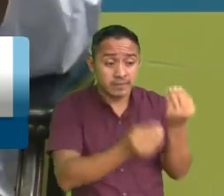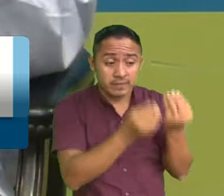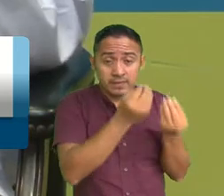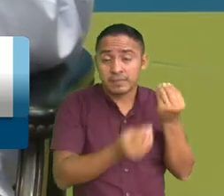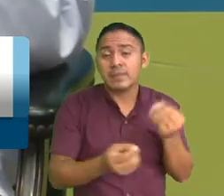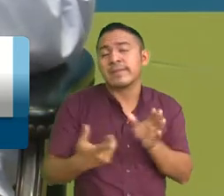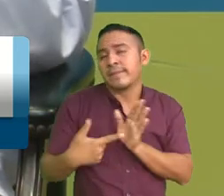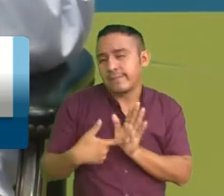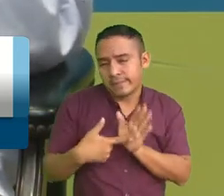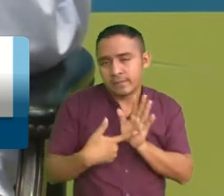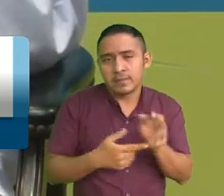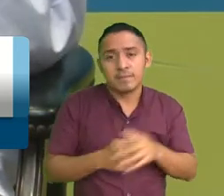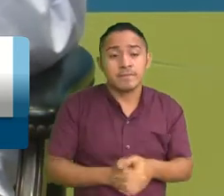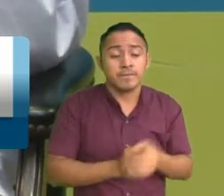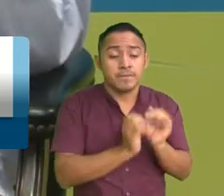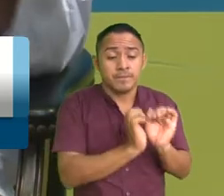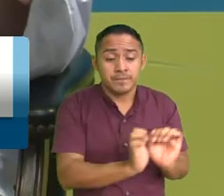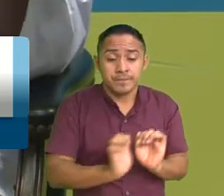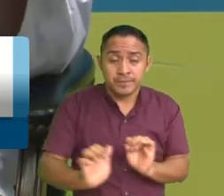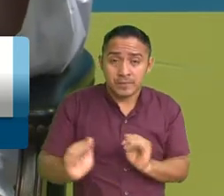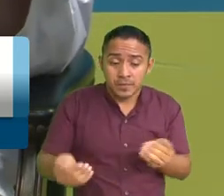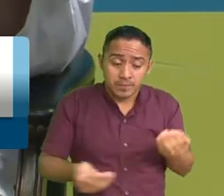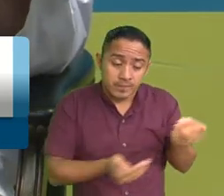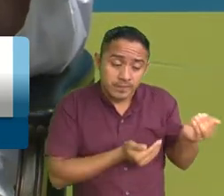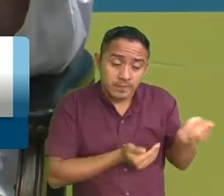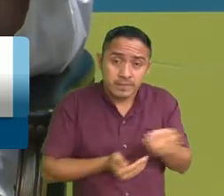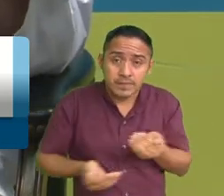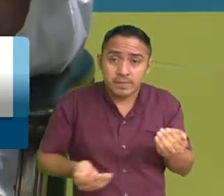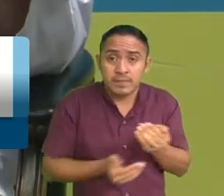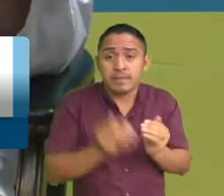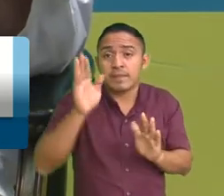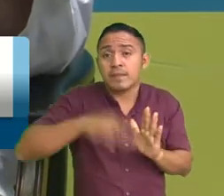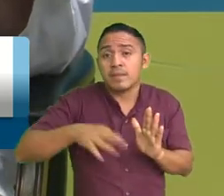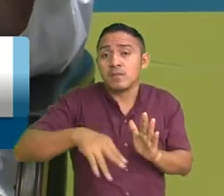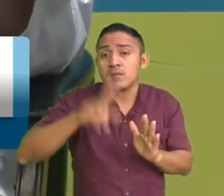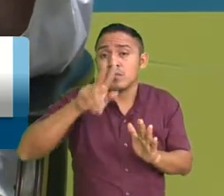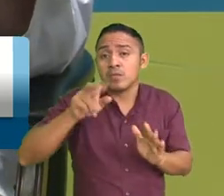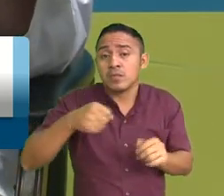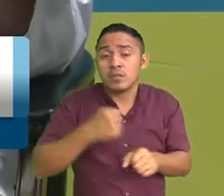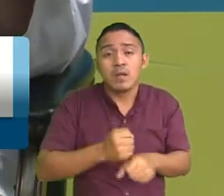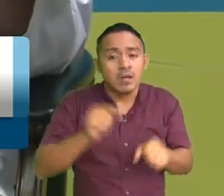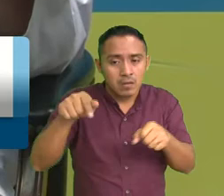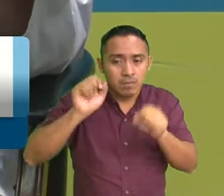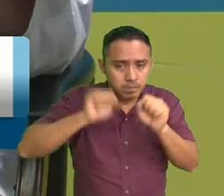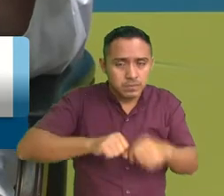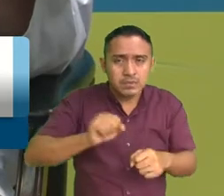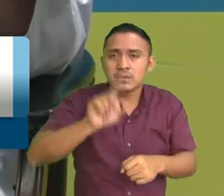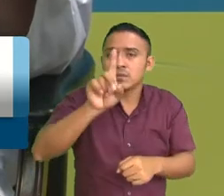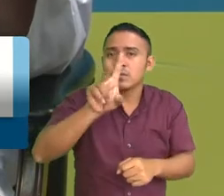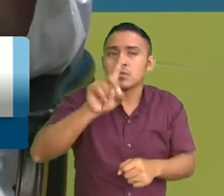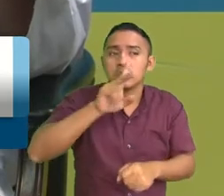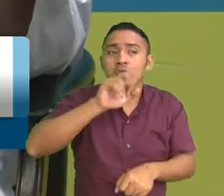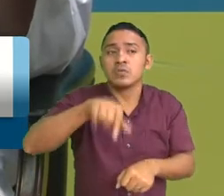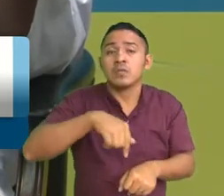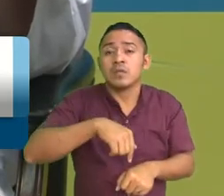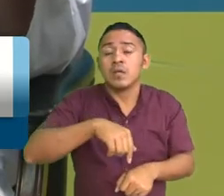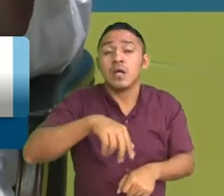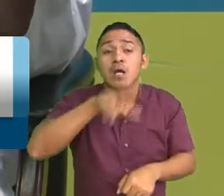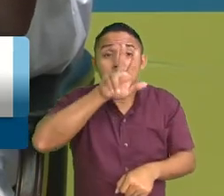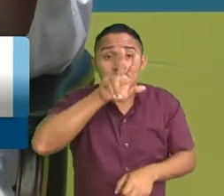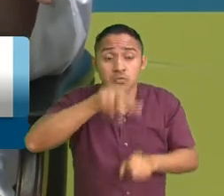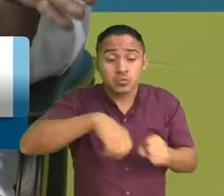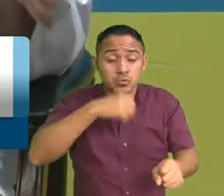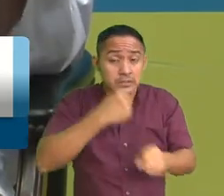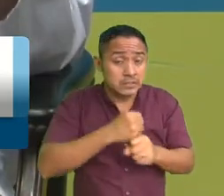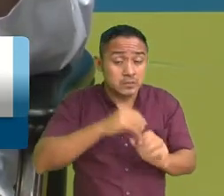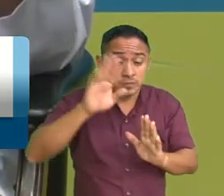Por ejemplo, los niños pequeños, menor de 2 años, pueden dormirte 12 horas fácil. ¿Menor de? 2 años, por